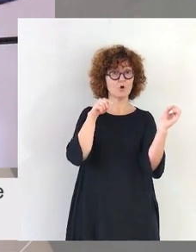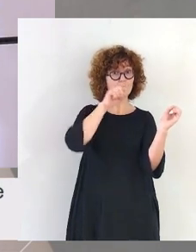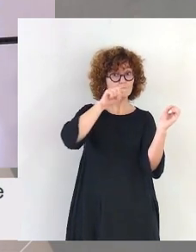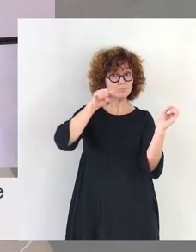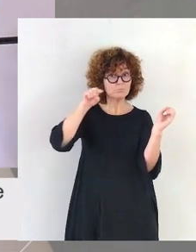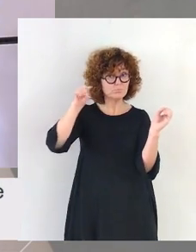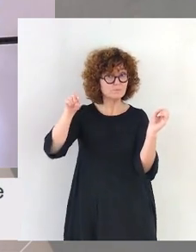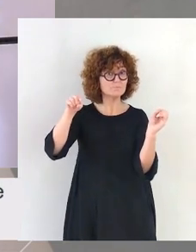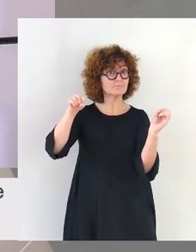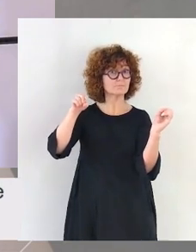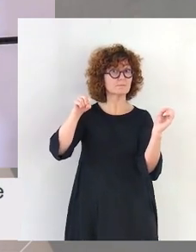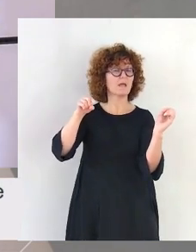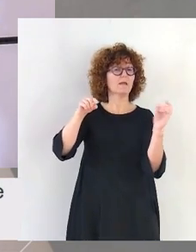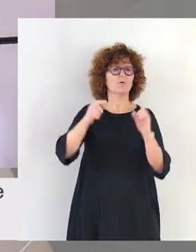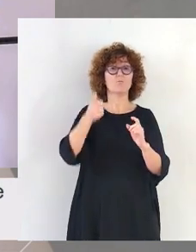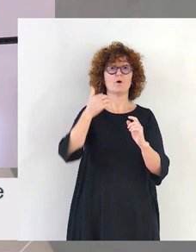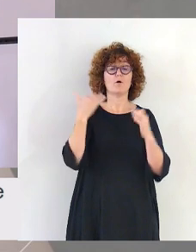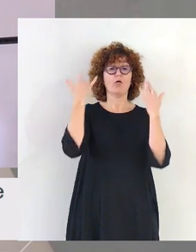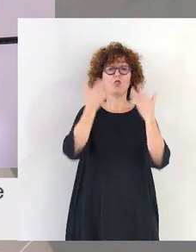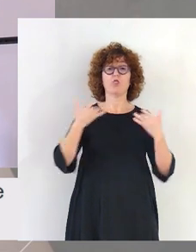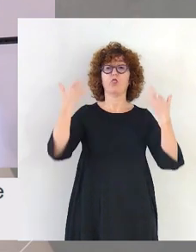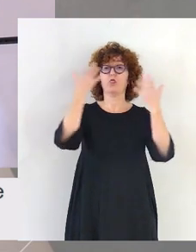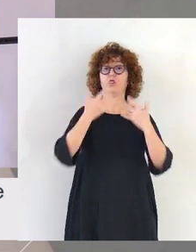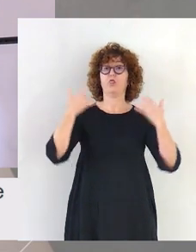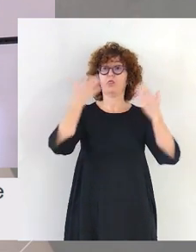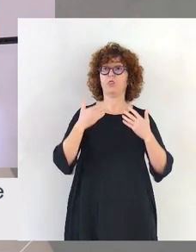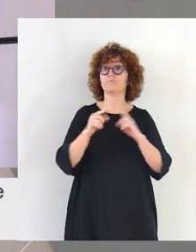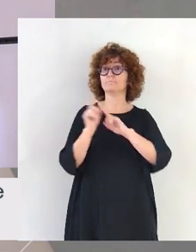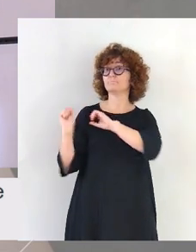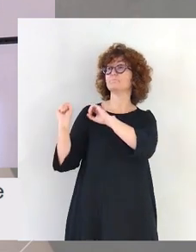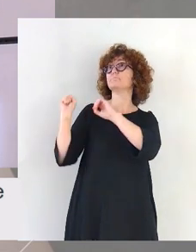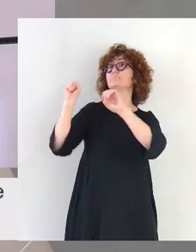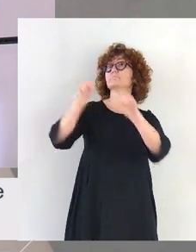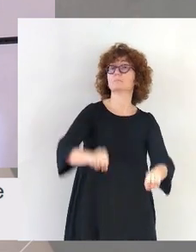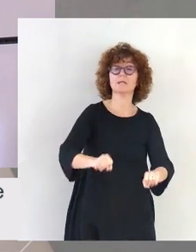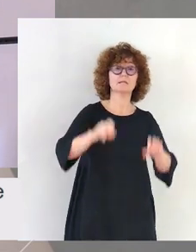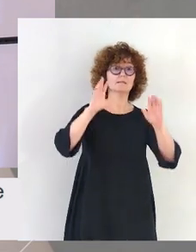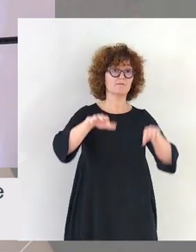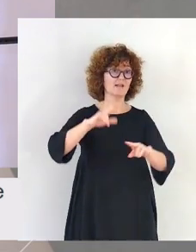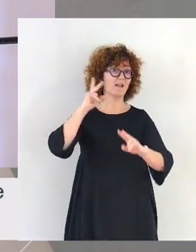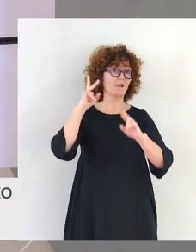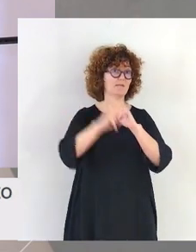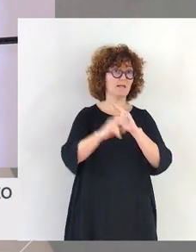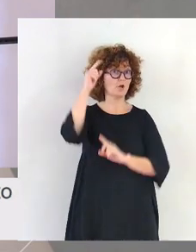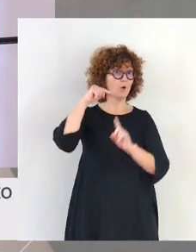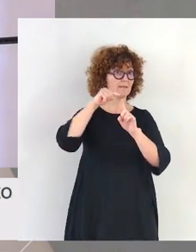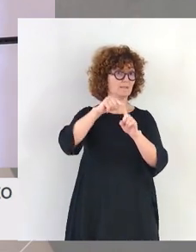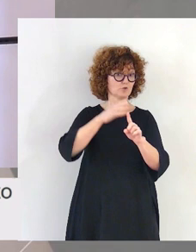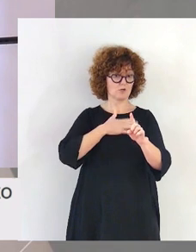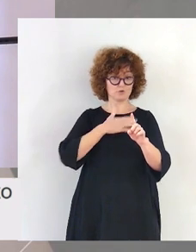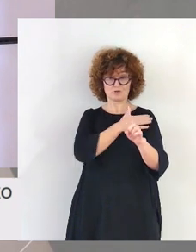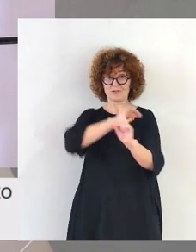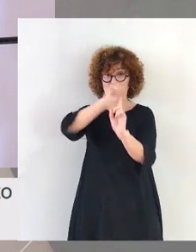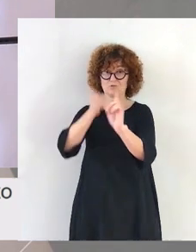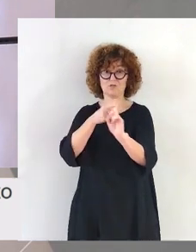vienen Simplemente nos distraerá nos retrasarán y evitarán que consigamos eh los objetivos eh que